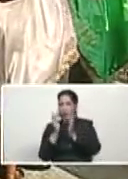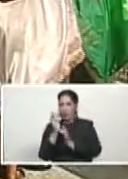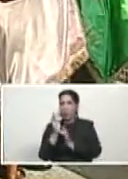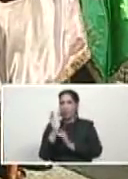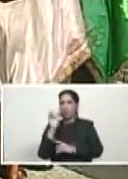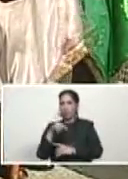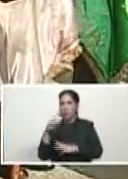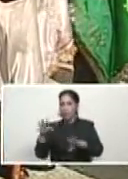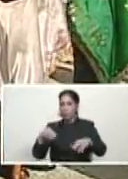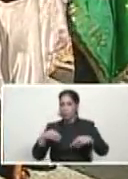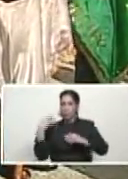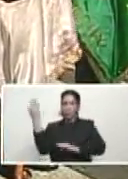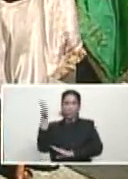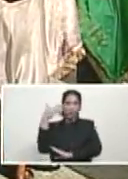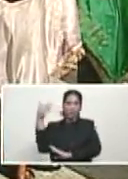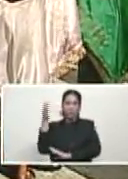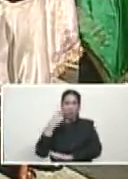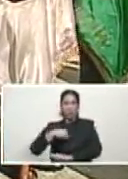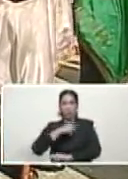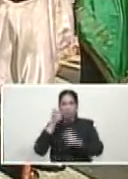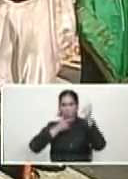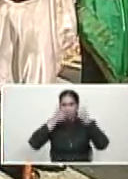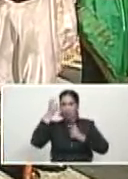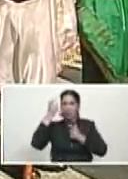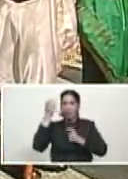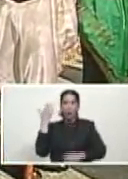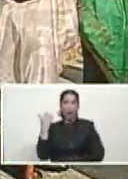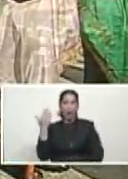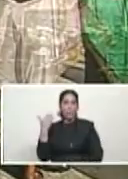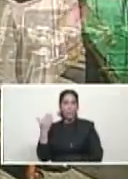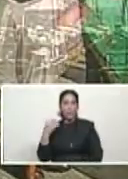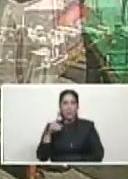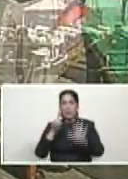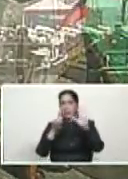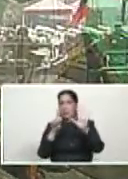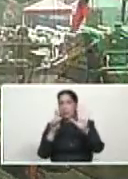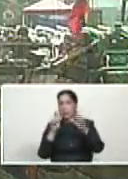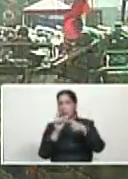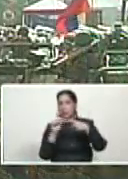nuestro comandante Chávez, que apenas 6 semanas antes había